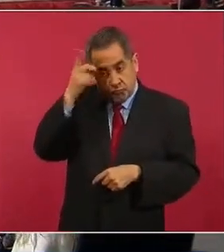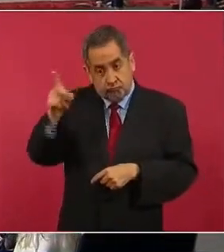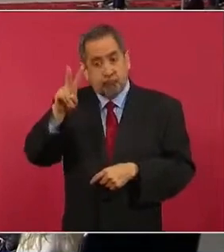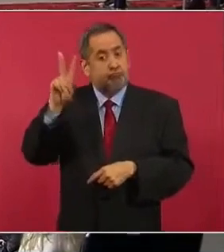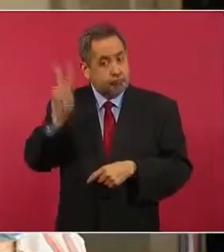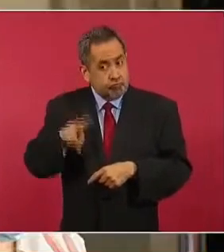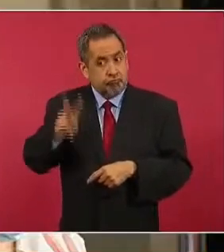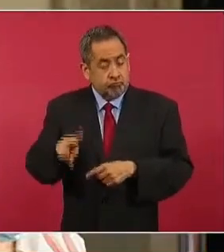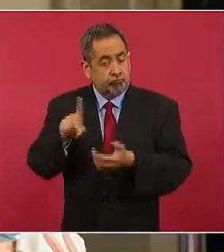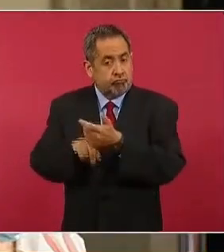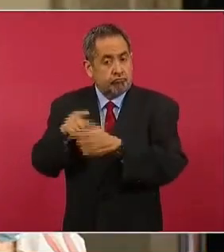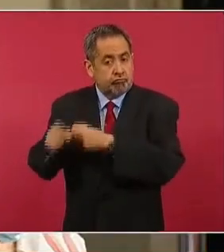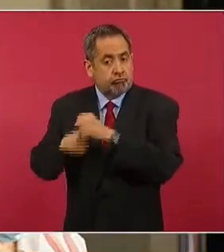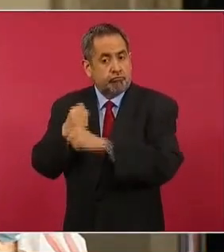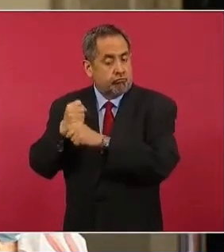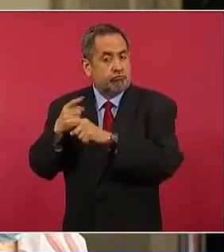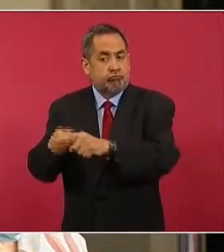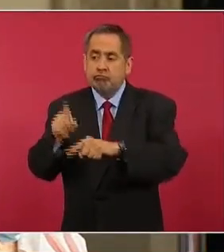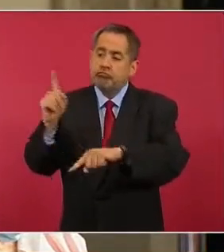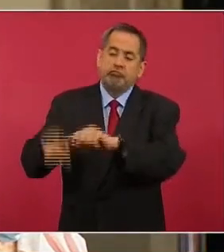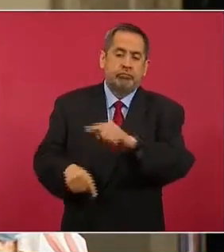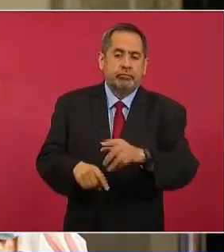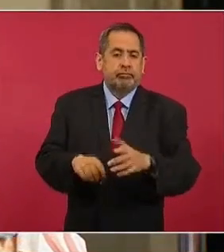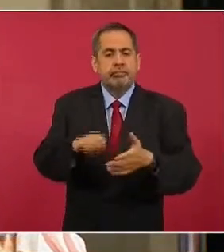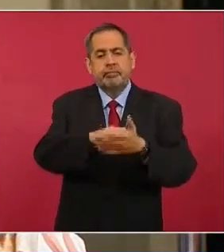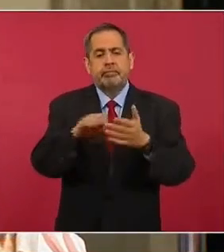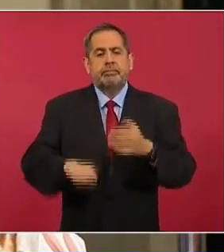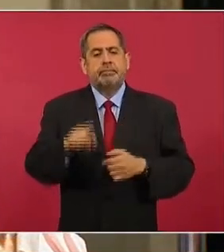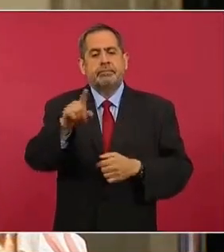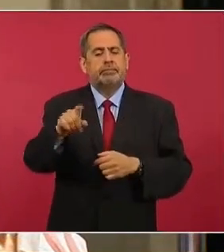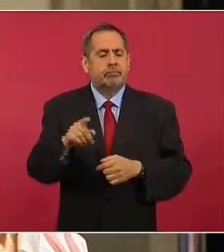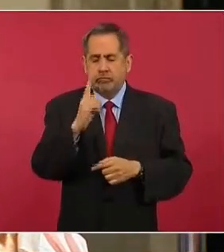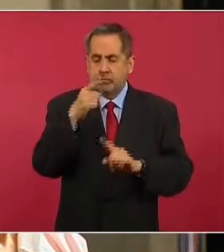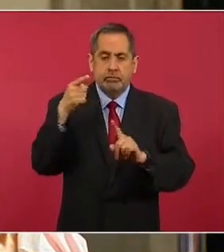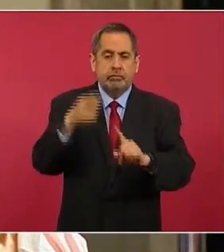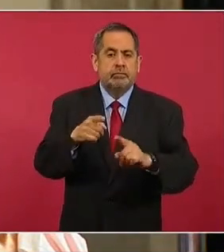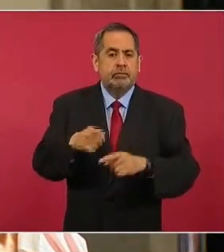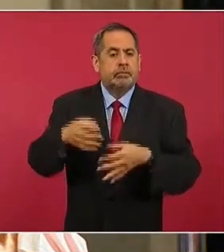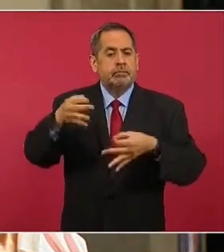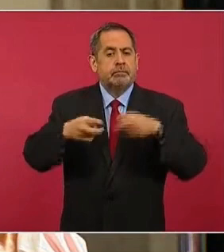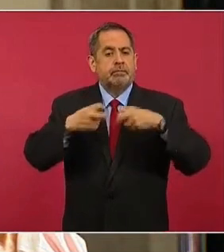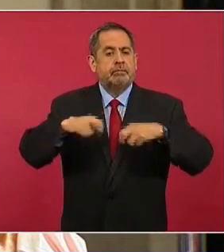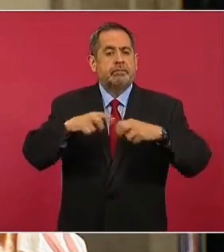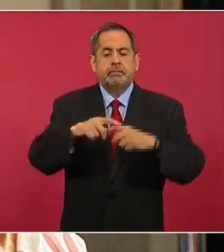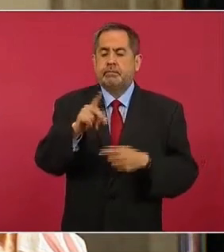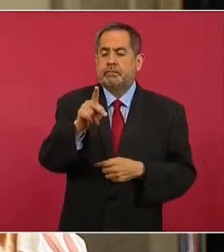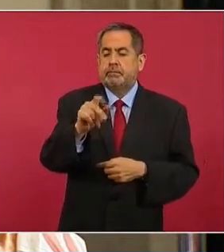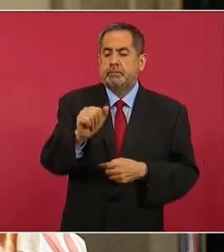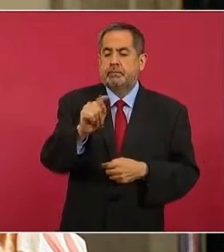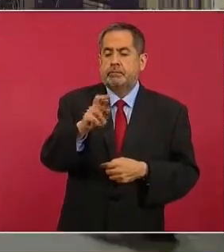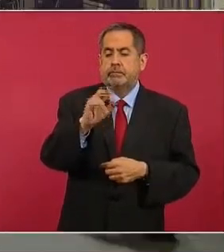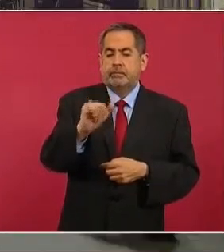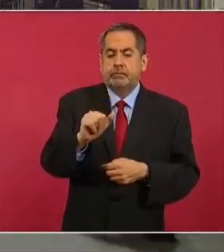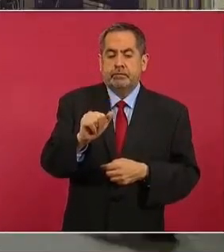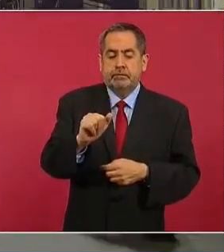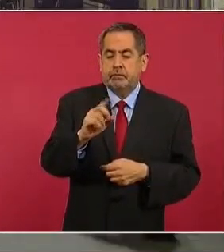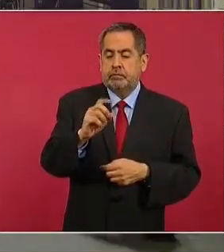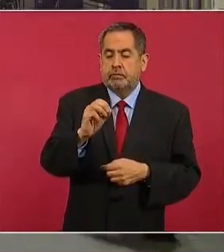pues dueños, ¿no? Está pasando ahorita un caso en particular con la magistrada Patricia Elia Cerros